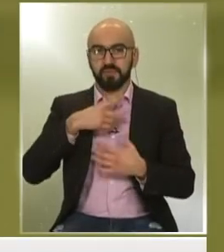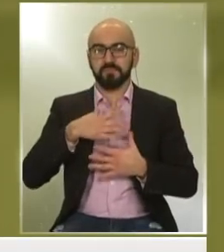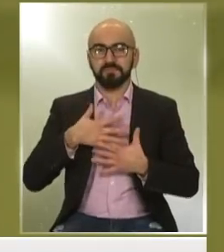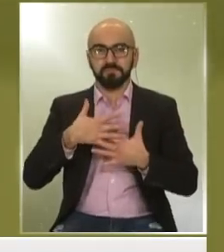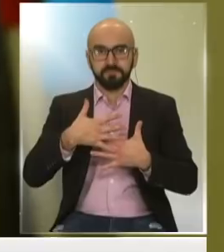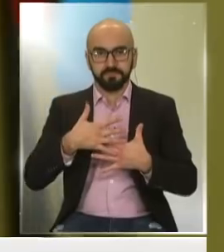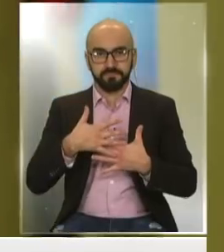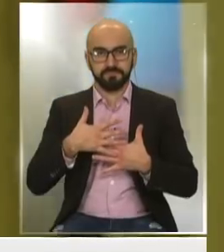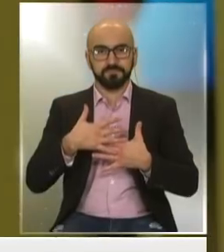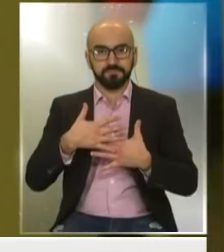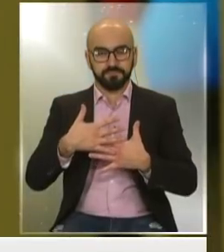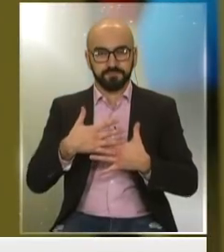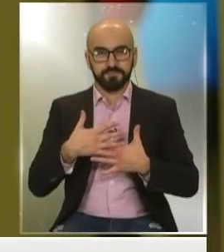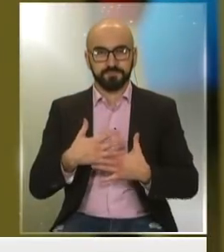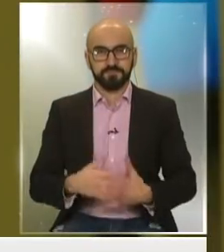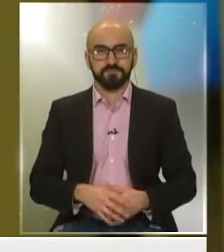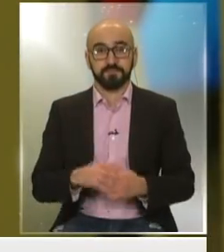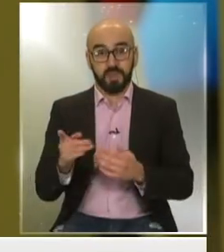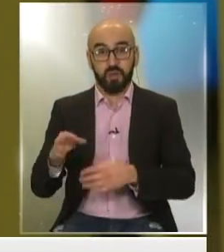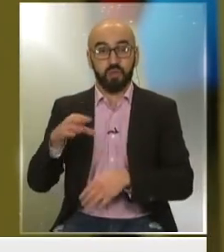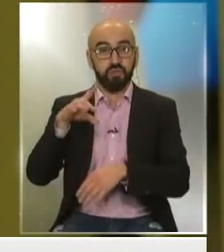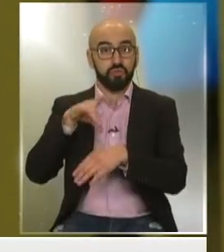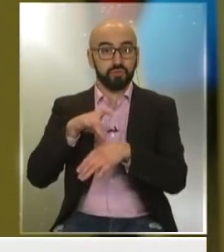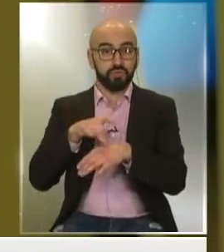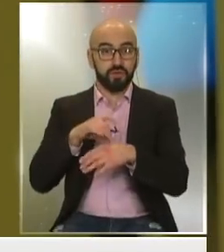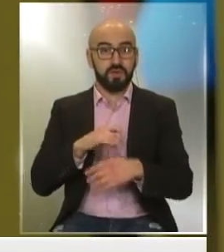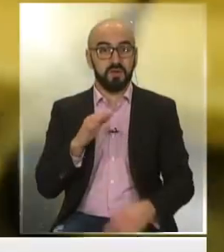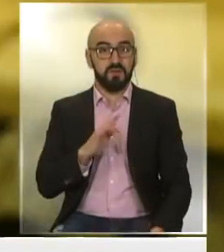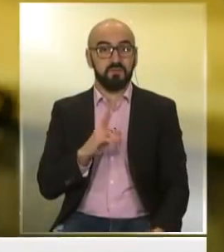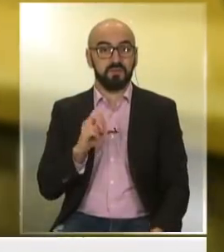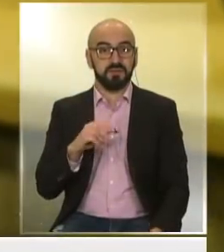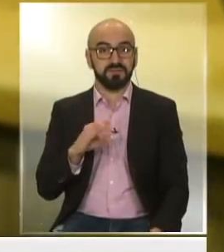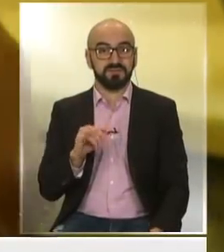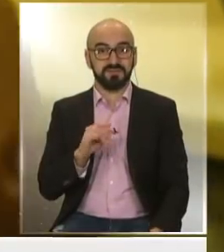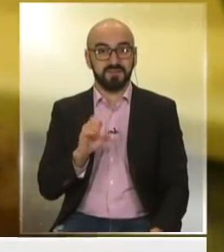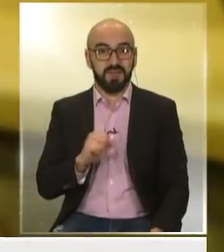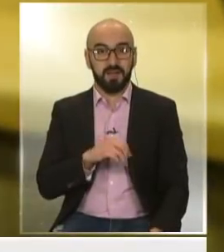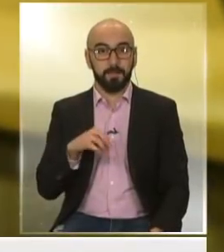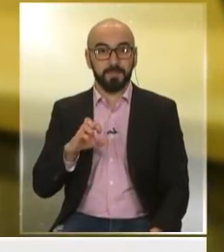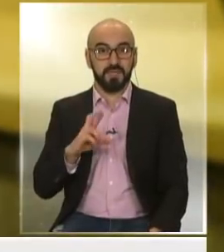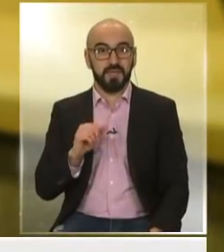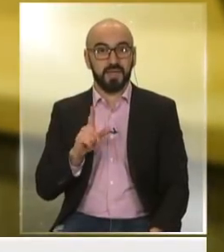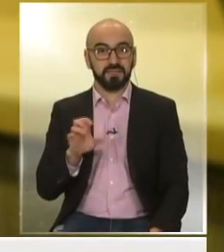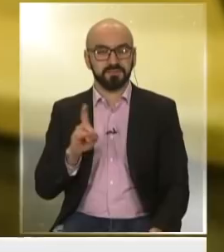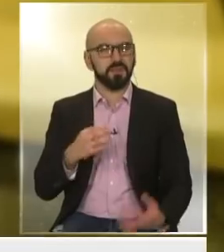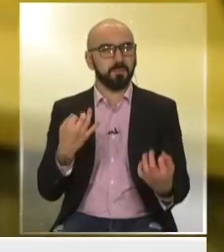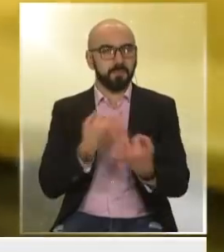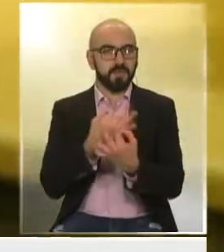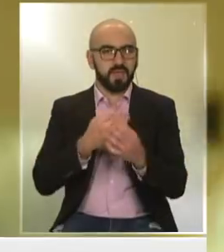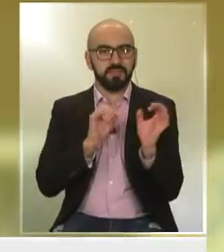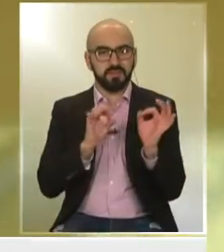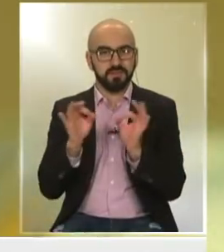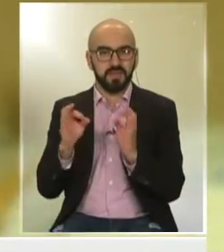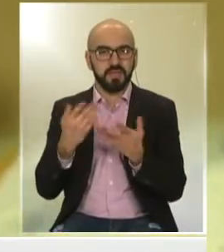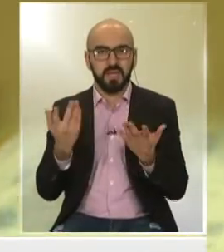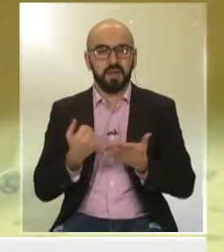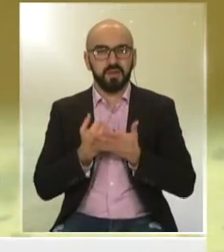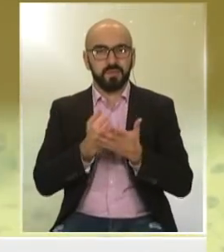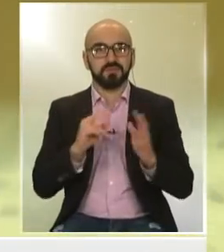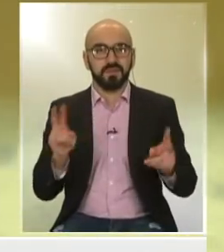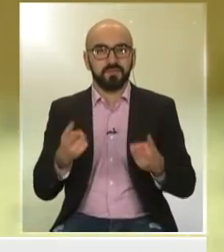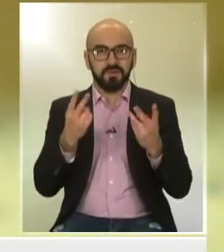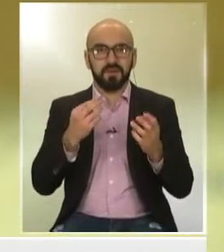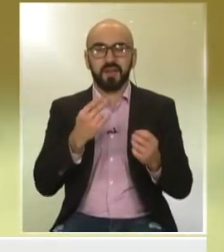ventilador mecánico. La doctora Francisca Perales nos entrega los detalles de este procedimiento que hoy le salva la vida a